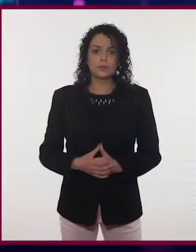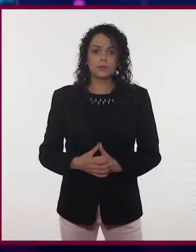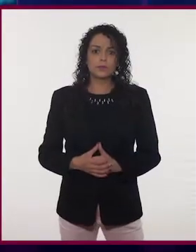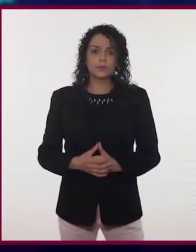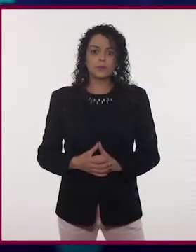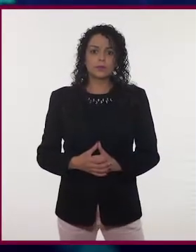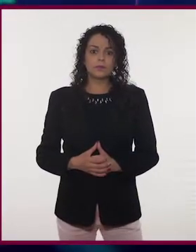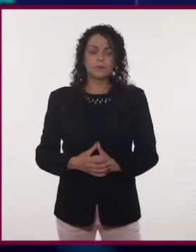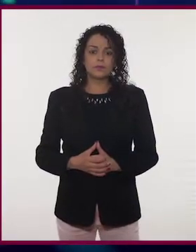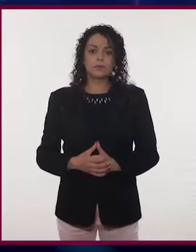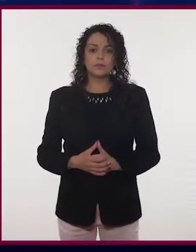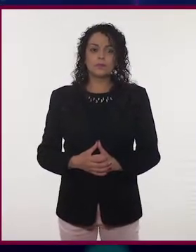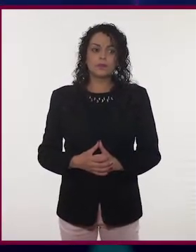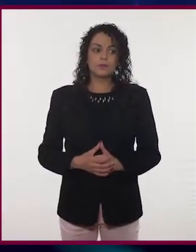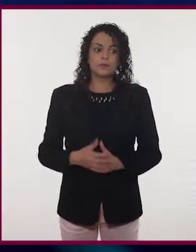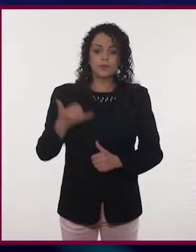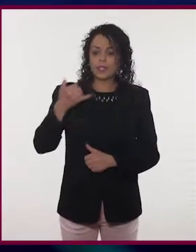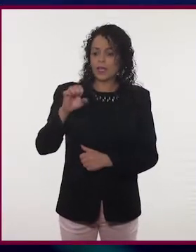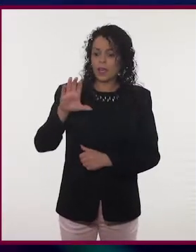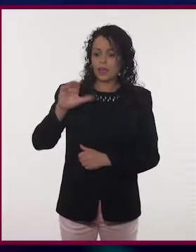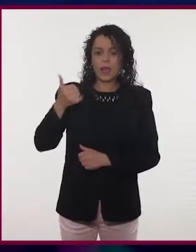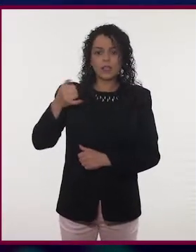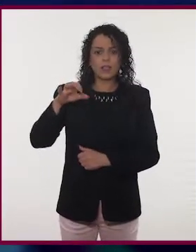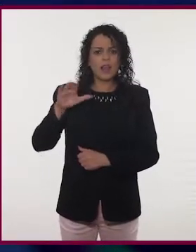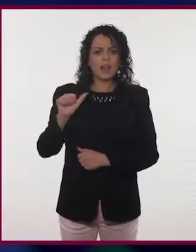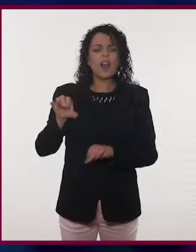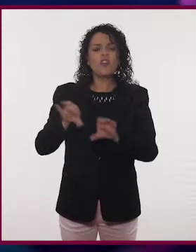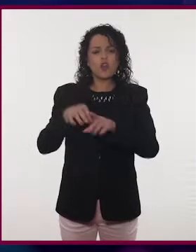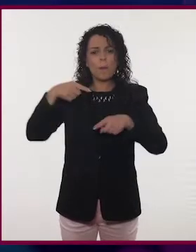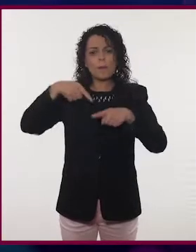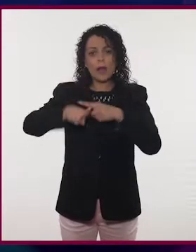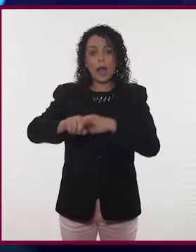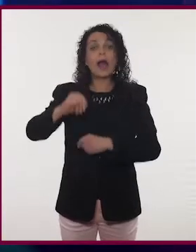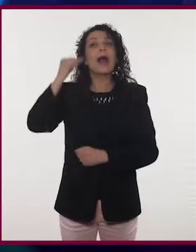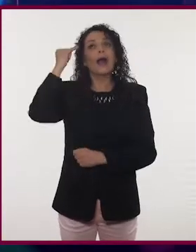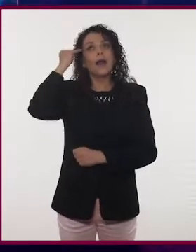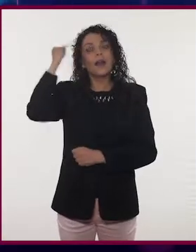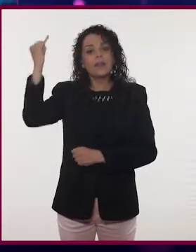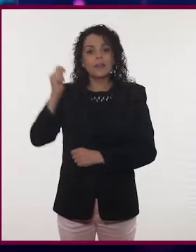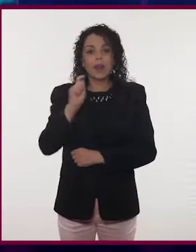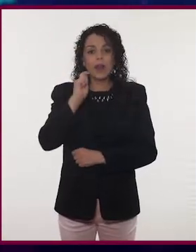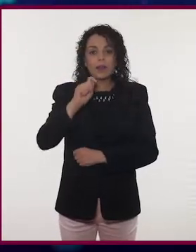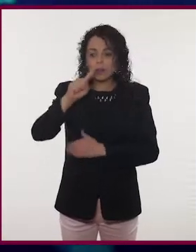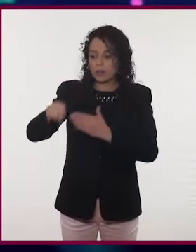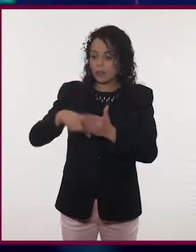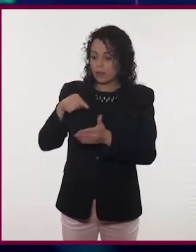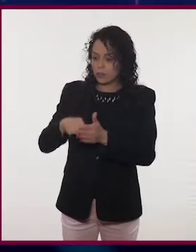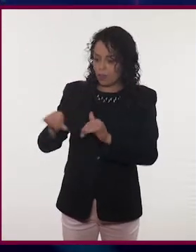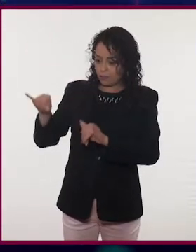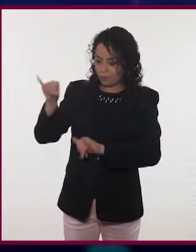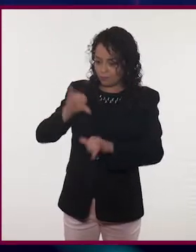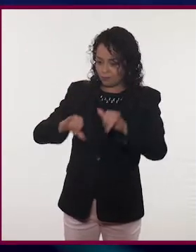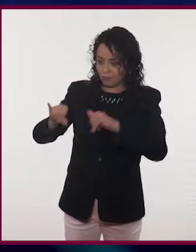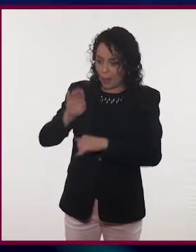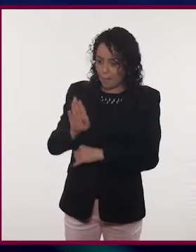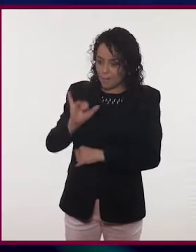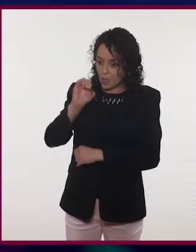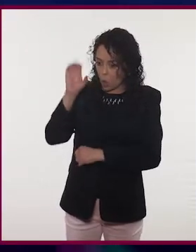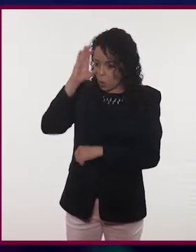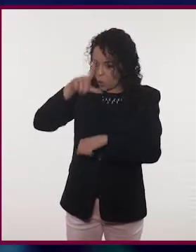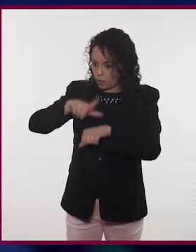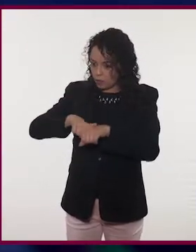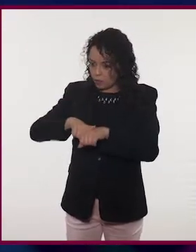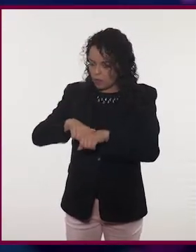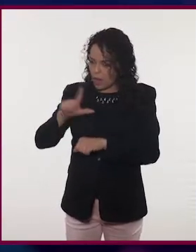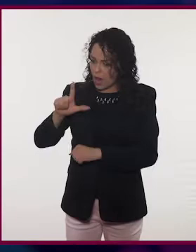En sí, Yecan Yecan surgió de una idea de un laboratorio biocultural. ¿A qué nos